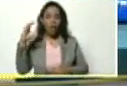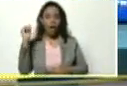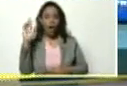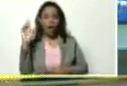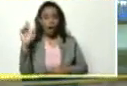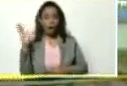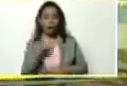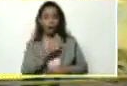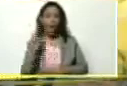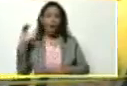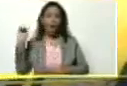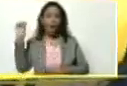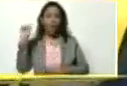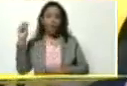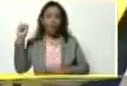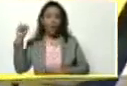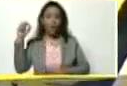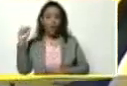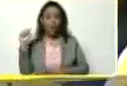Osnayer.